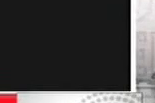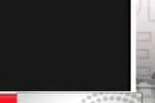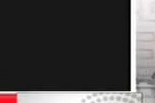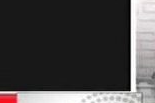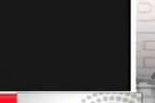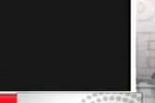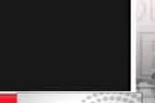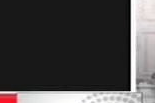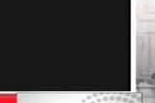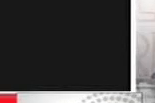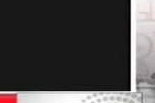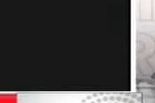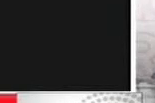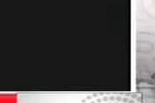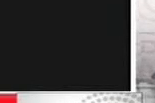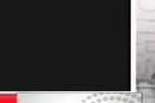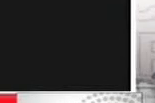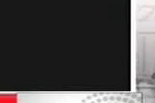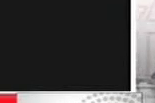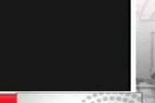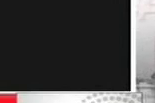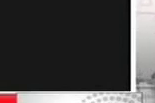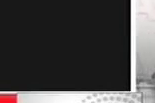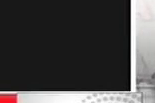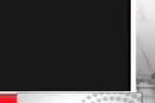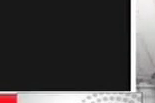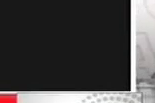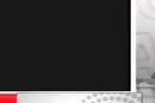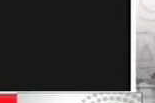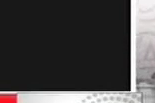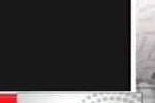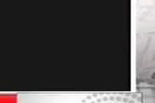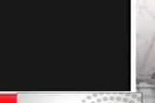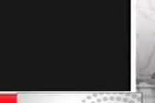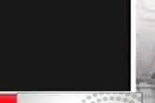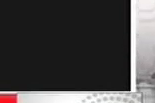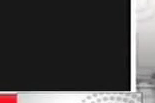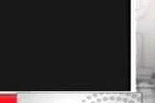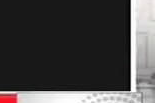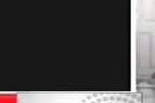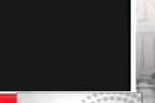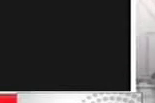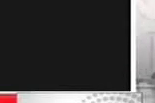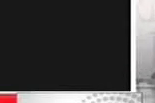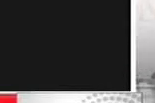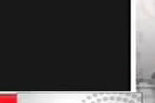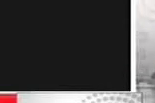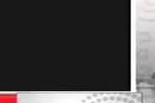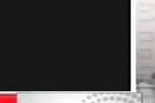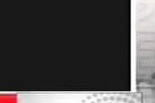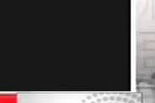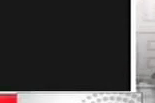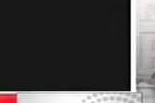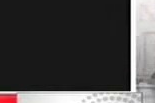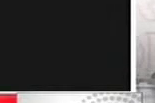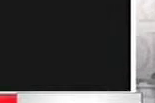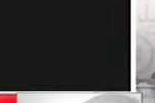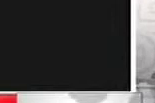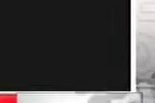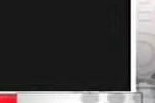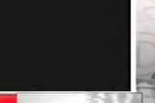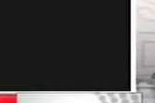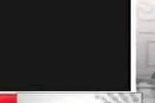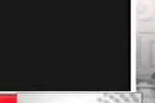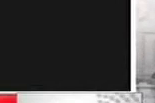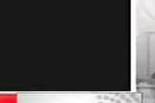del Plan de Reconstrucción con Cambios. Este plan tenía previsto, vamos a decir, proyectado, pero no es un presupuesto que